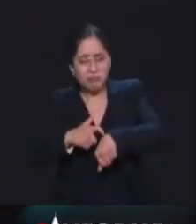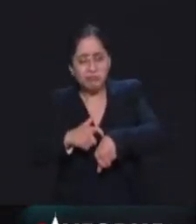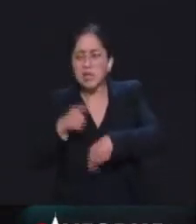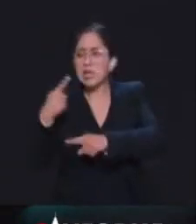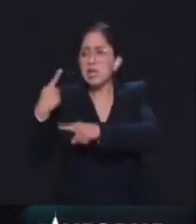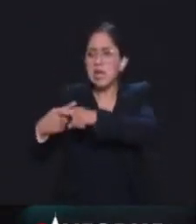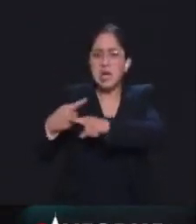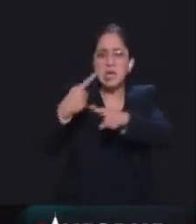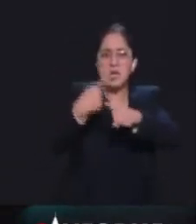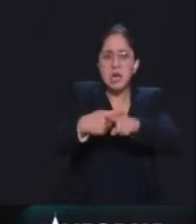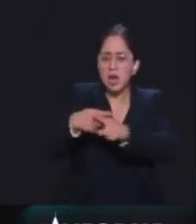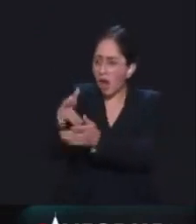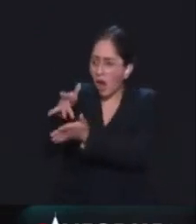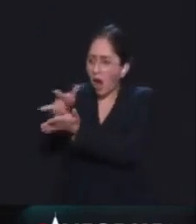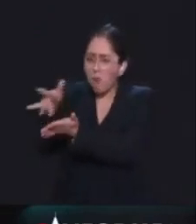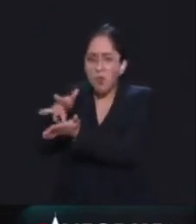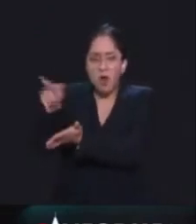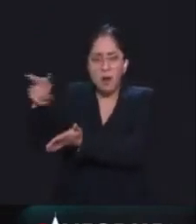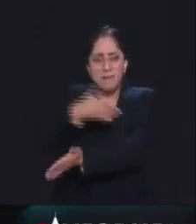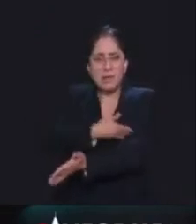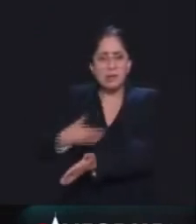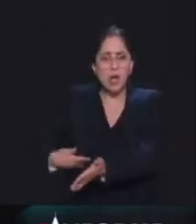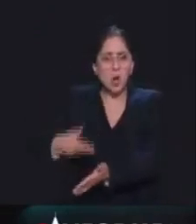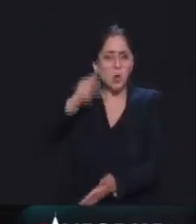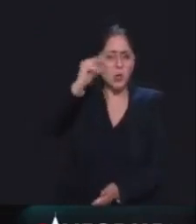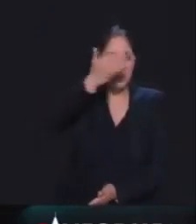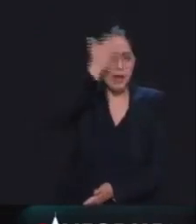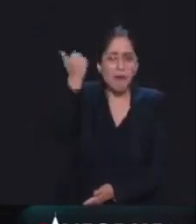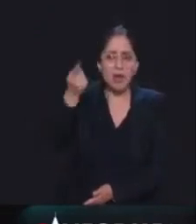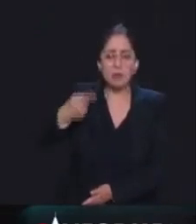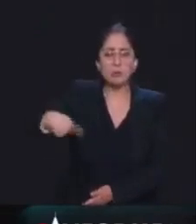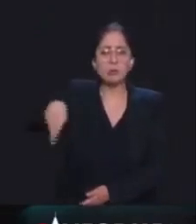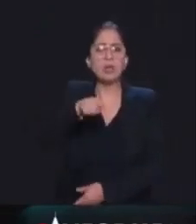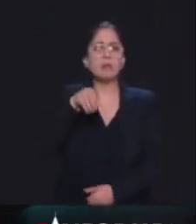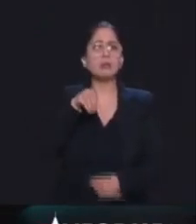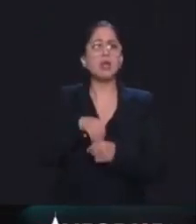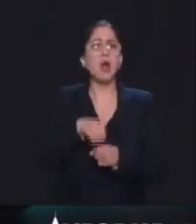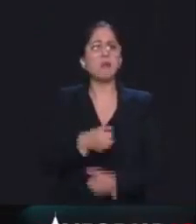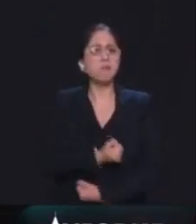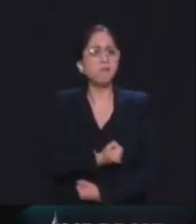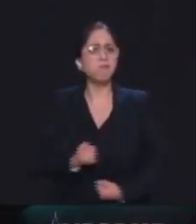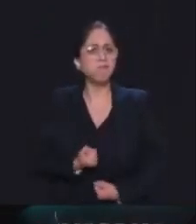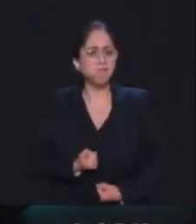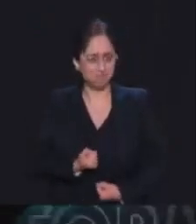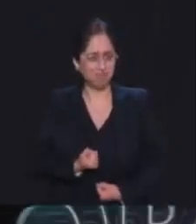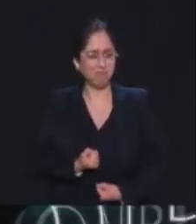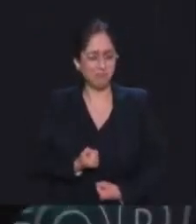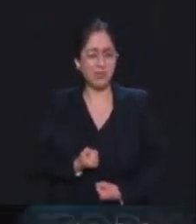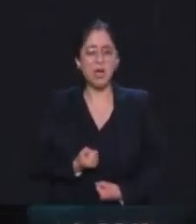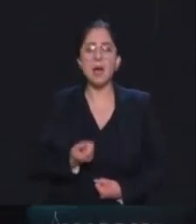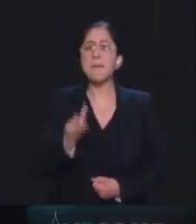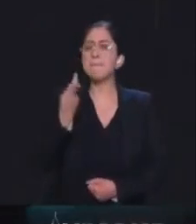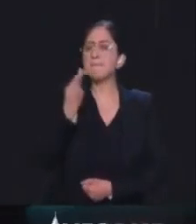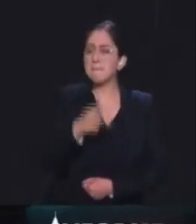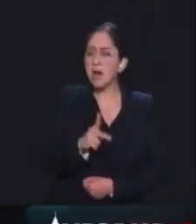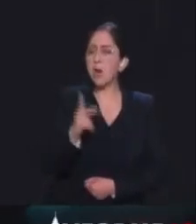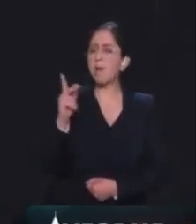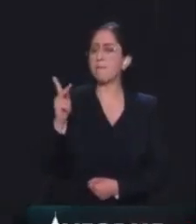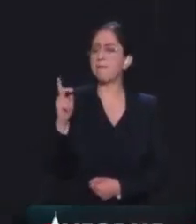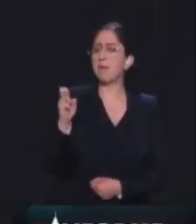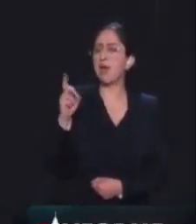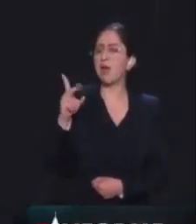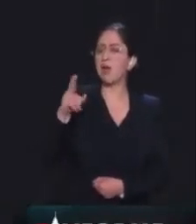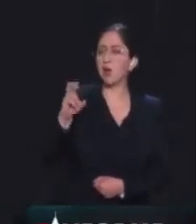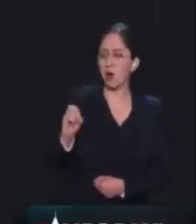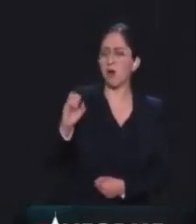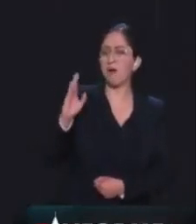secretos guardados a 7 llaves, ¿ya? Bueno, pero por lo pronto se sabe que Pedro Franque,